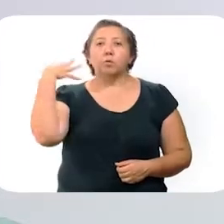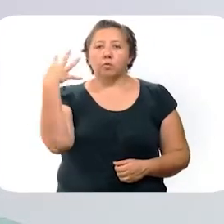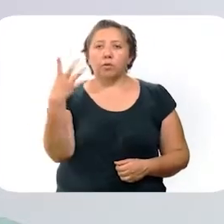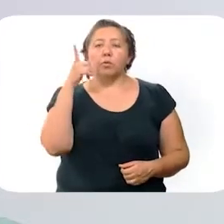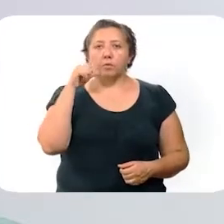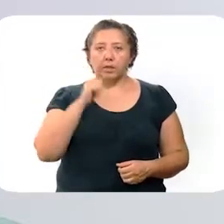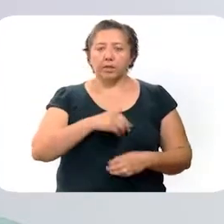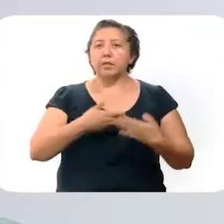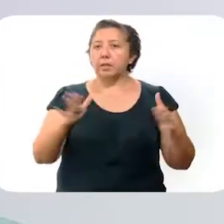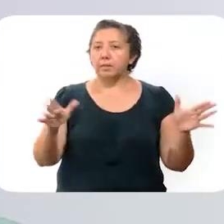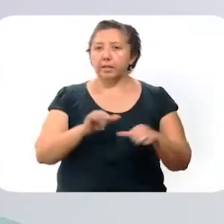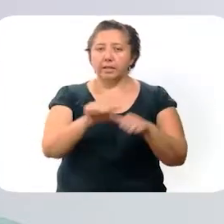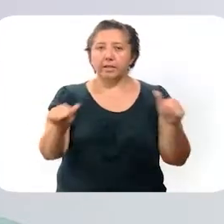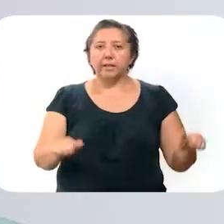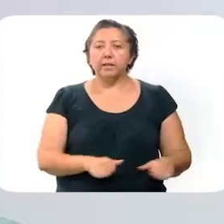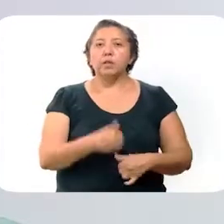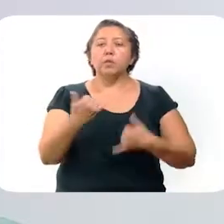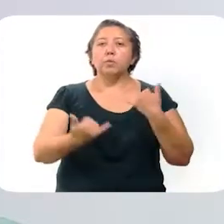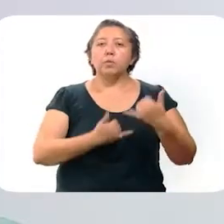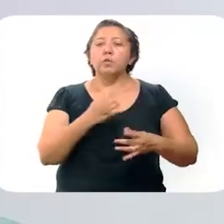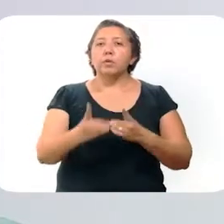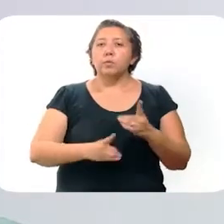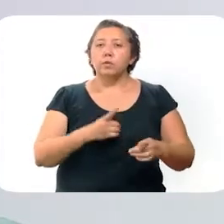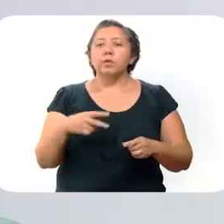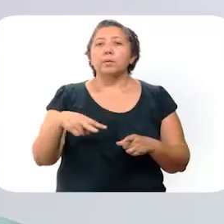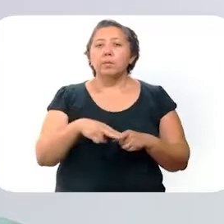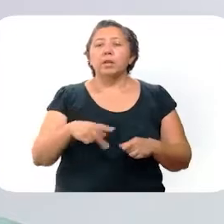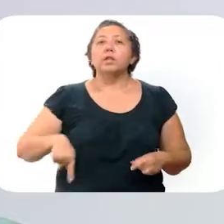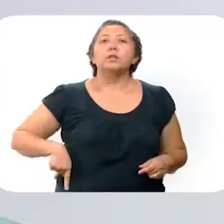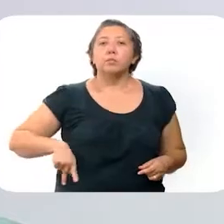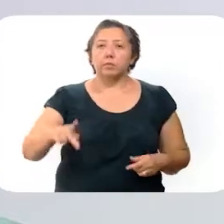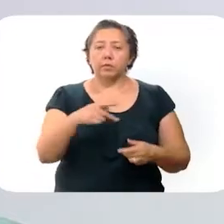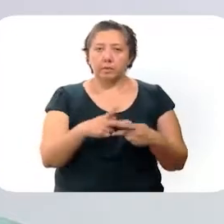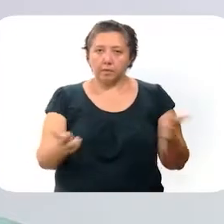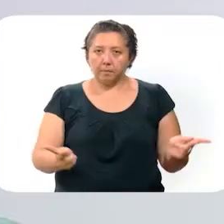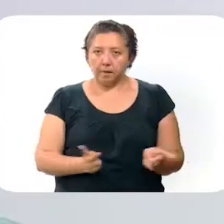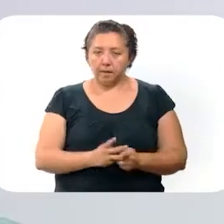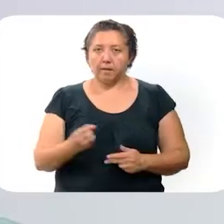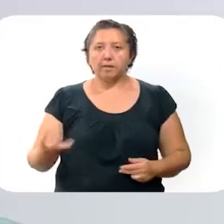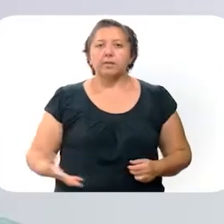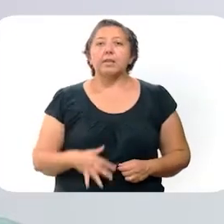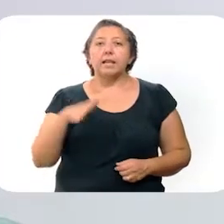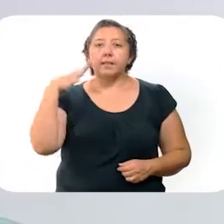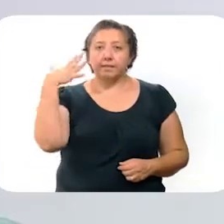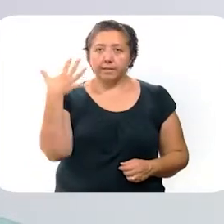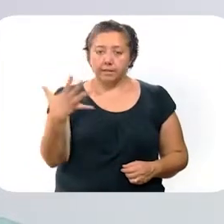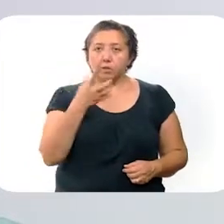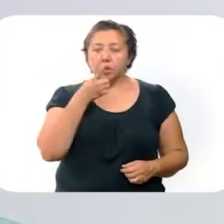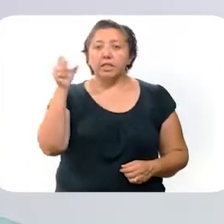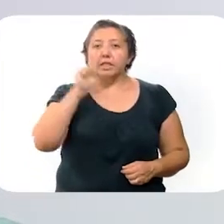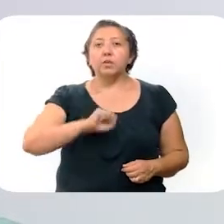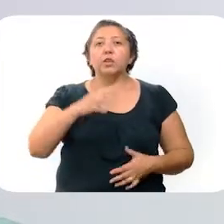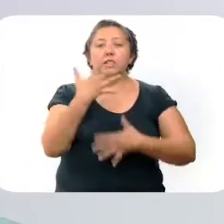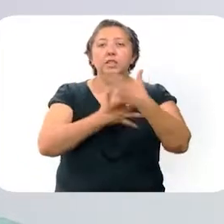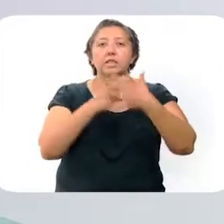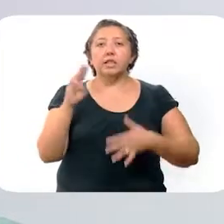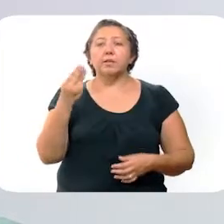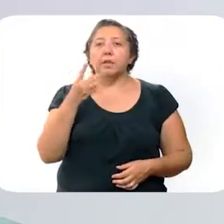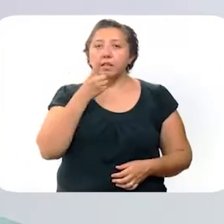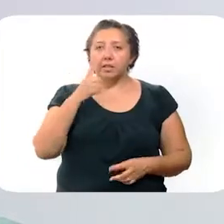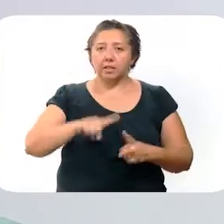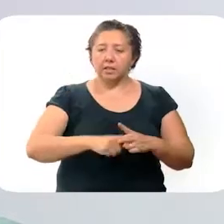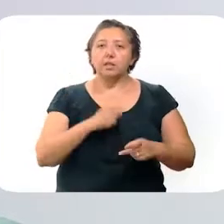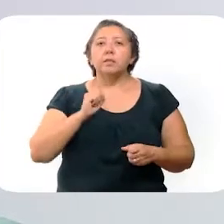4. Mañana se reabren las áreas de juegos y deportivas en parques públicos y plazas comerciales. 5. El sábado 15 de mayo reinician